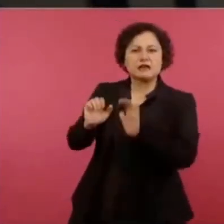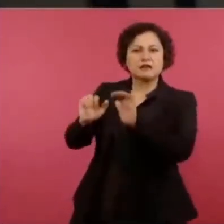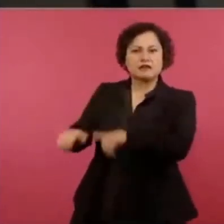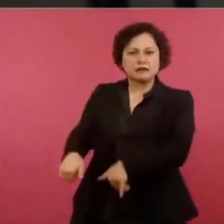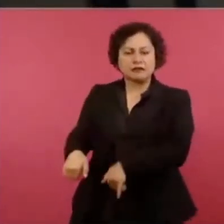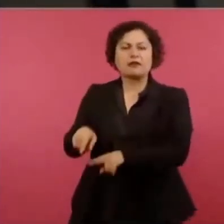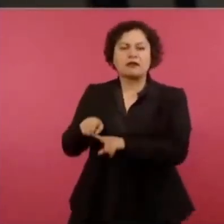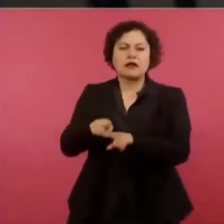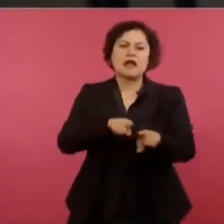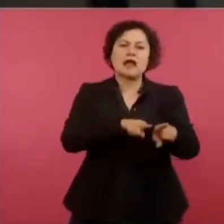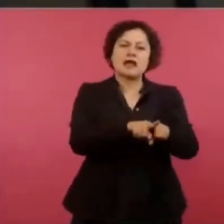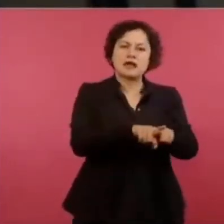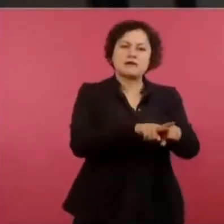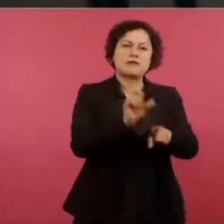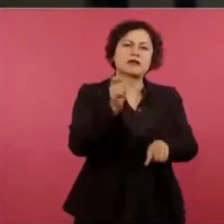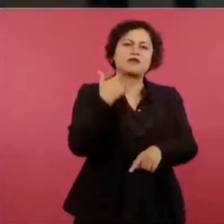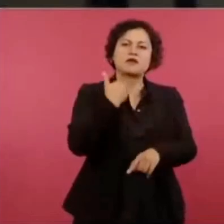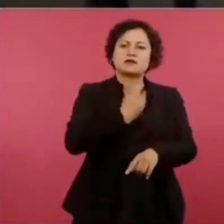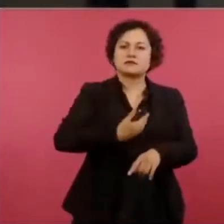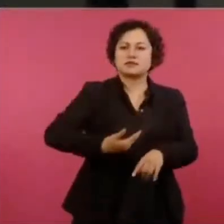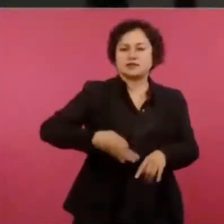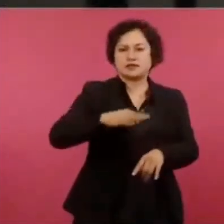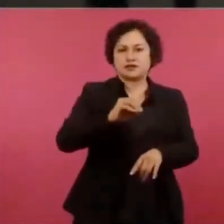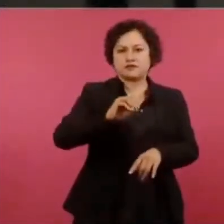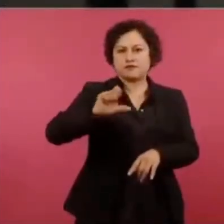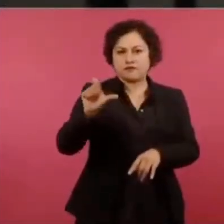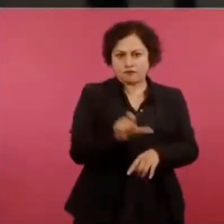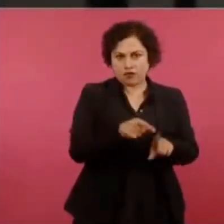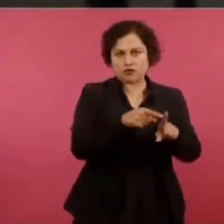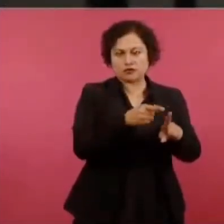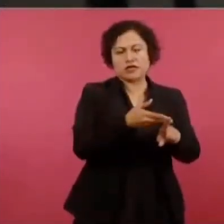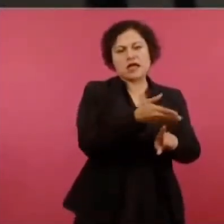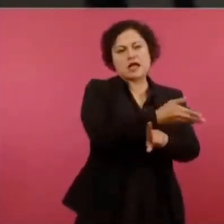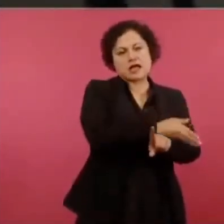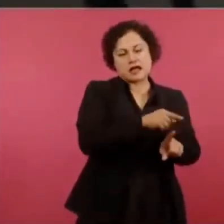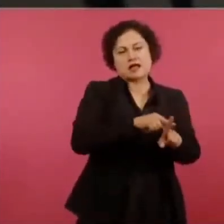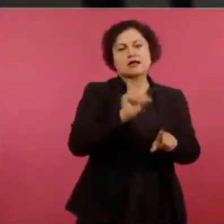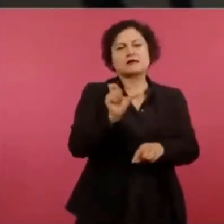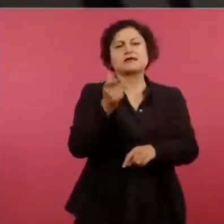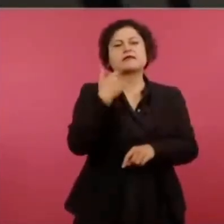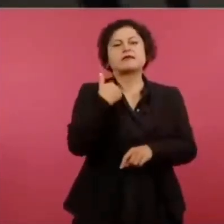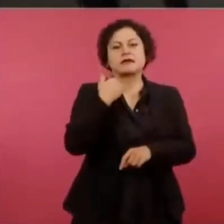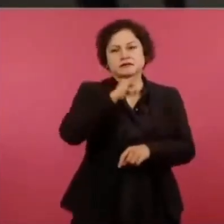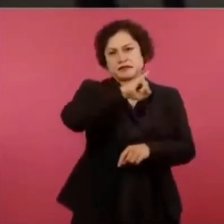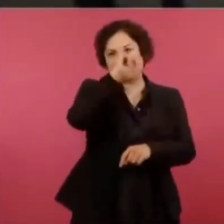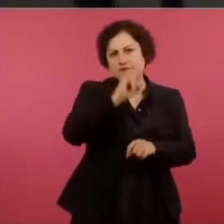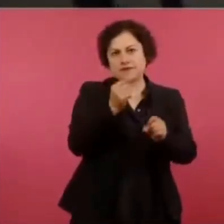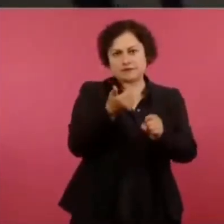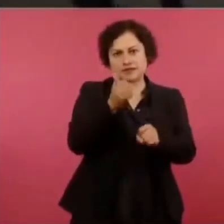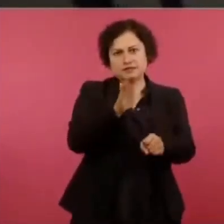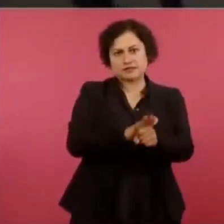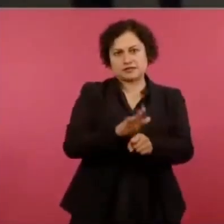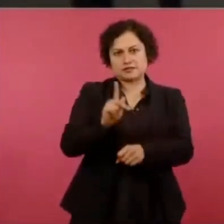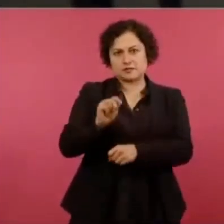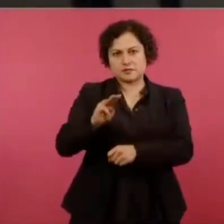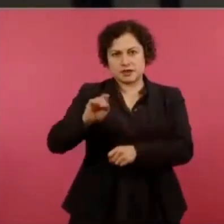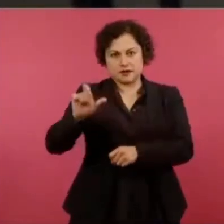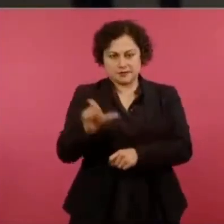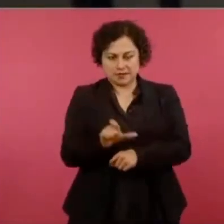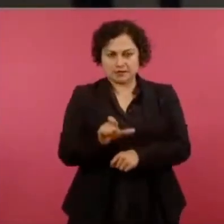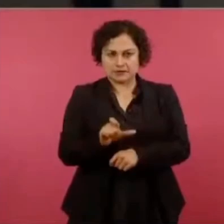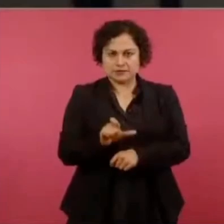Octavio Aguilar Valenzuela, que era entonces director general de administración de Petróleos Mexicanos, declara tras